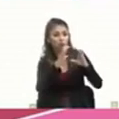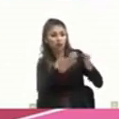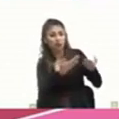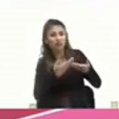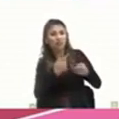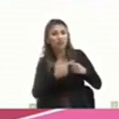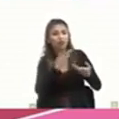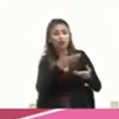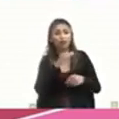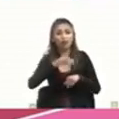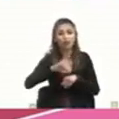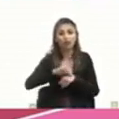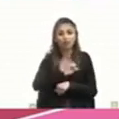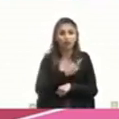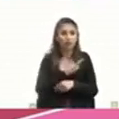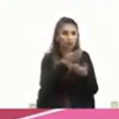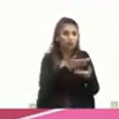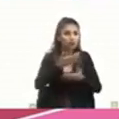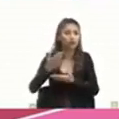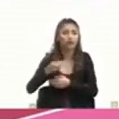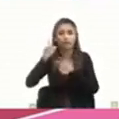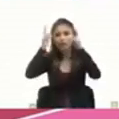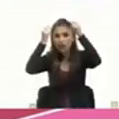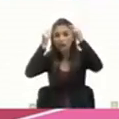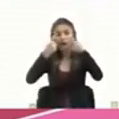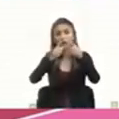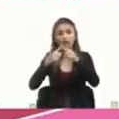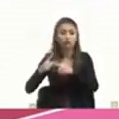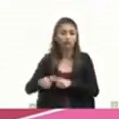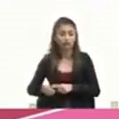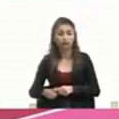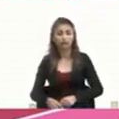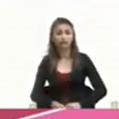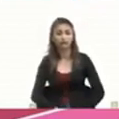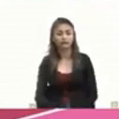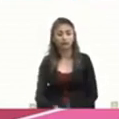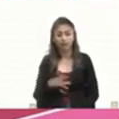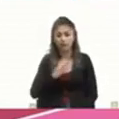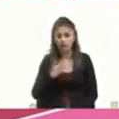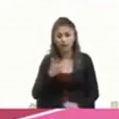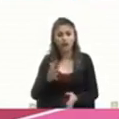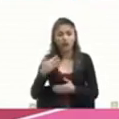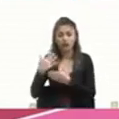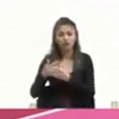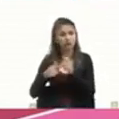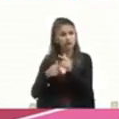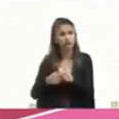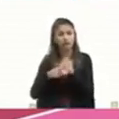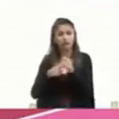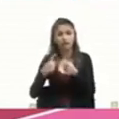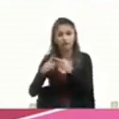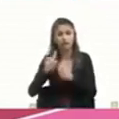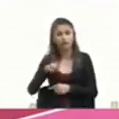nos atienden en el tema de salud. Ya hemos tenido y seguimos teniendo